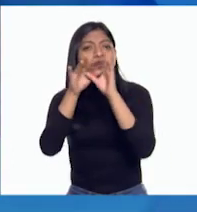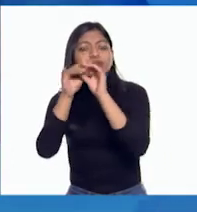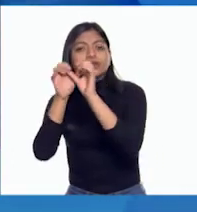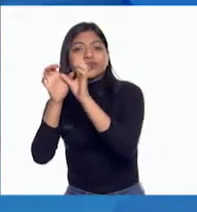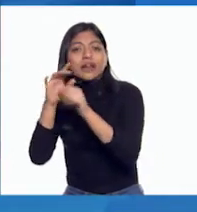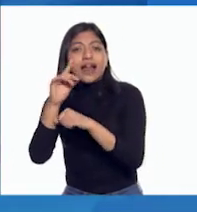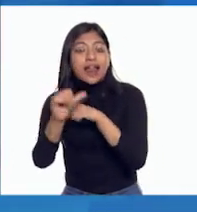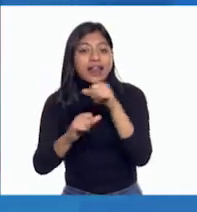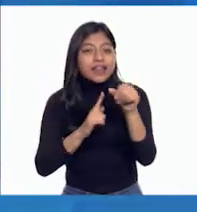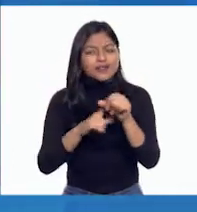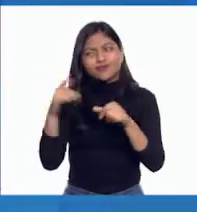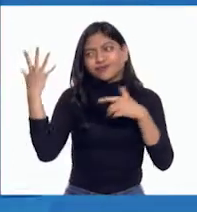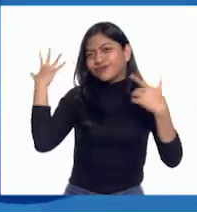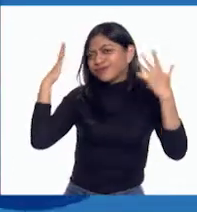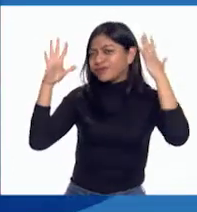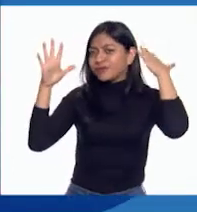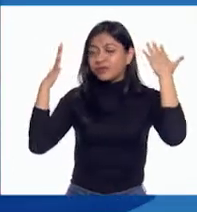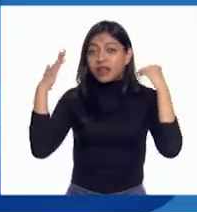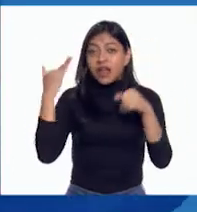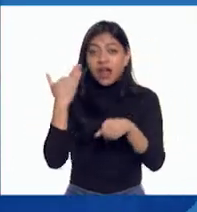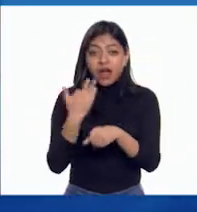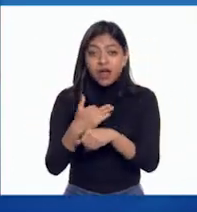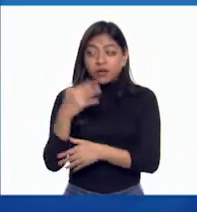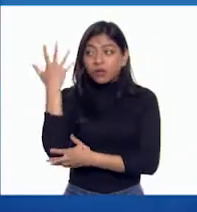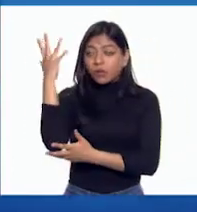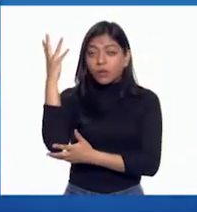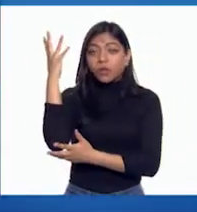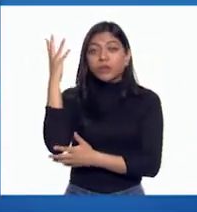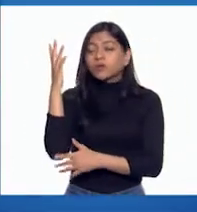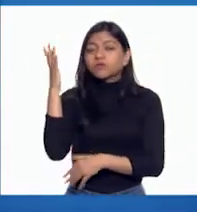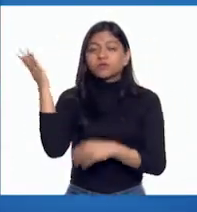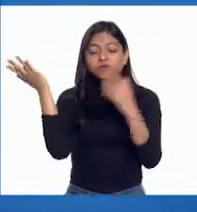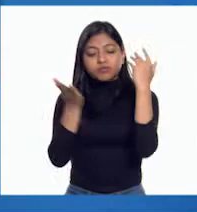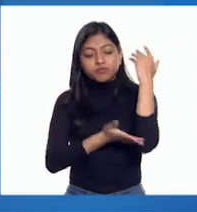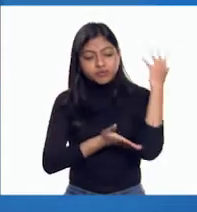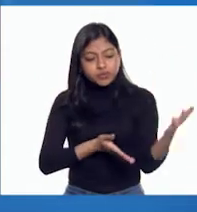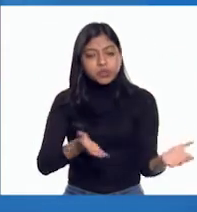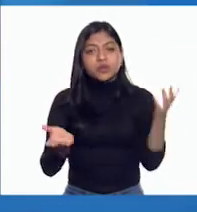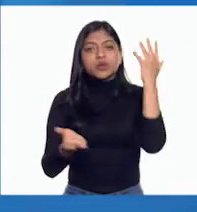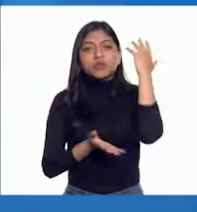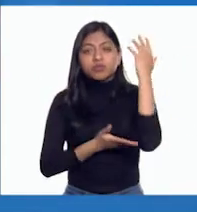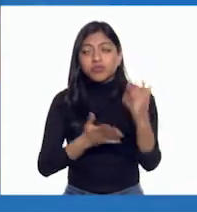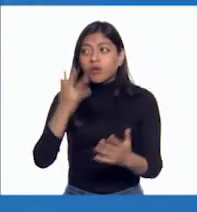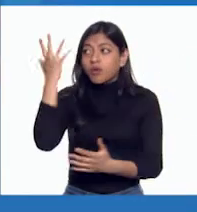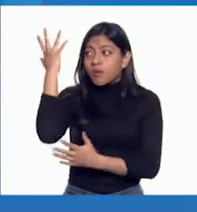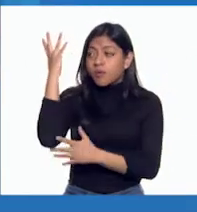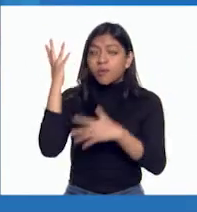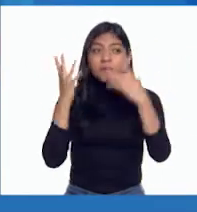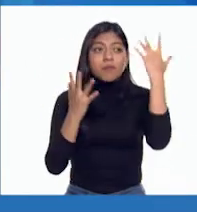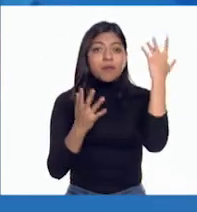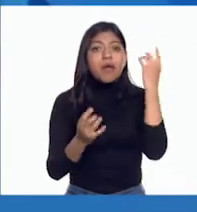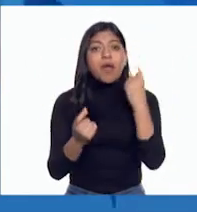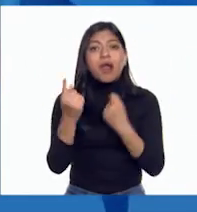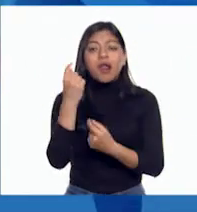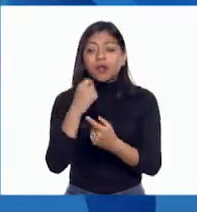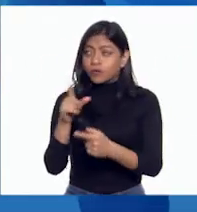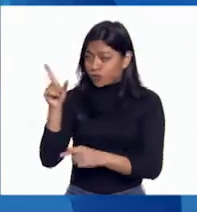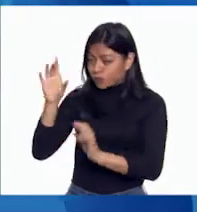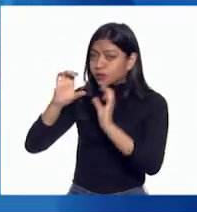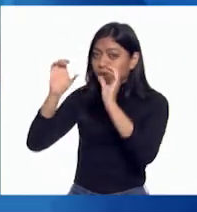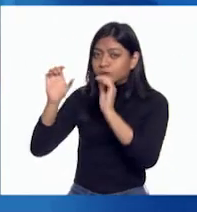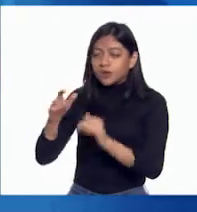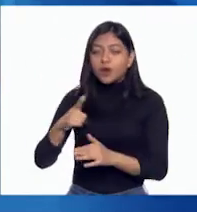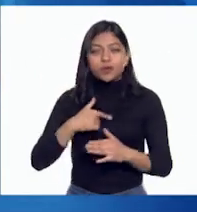animales traviesos. Ahora quedamos muy pocos árboles. ¡Te vamos a cuidar! A cambio, les voy a confiar lo que puedo hacer